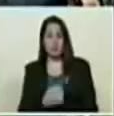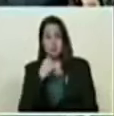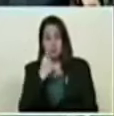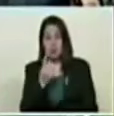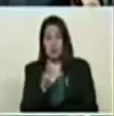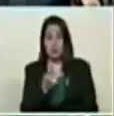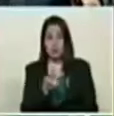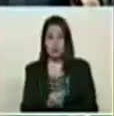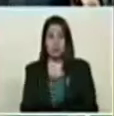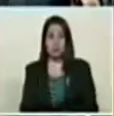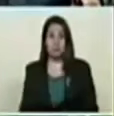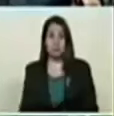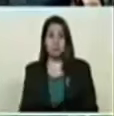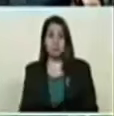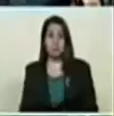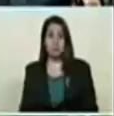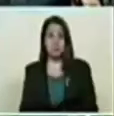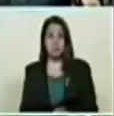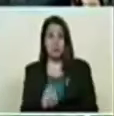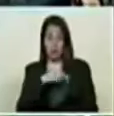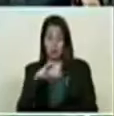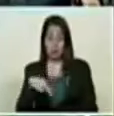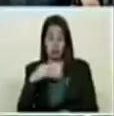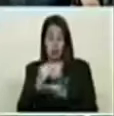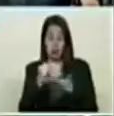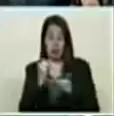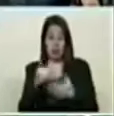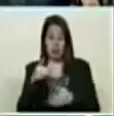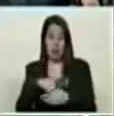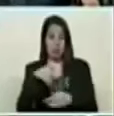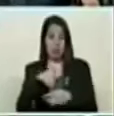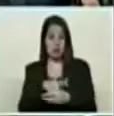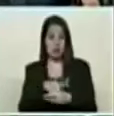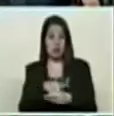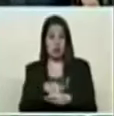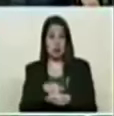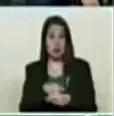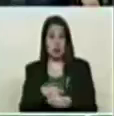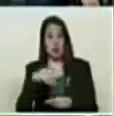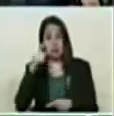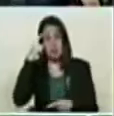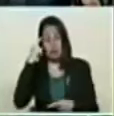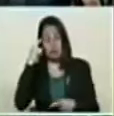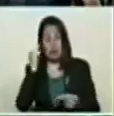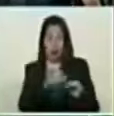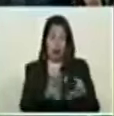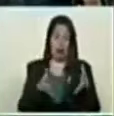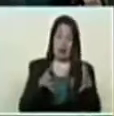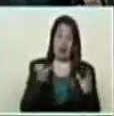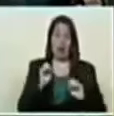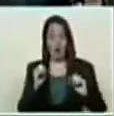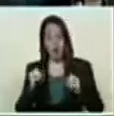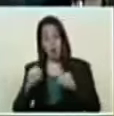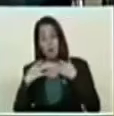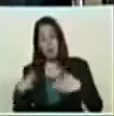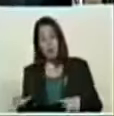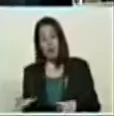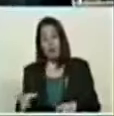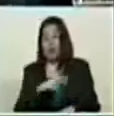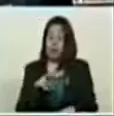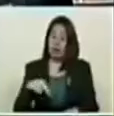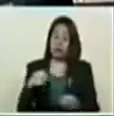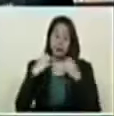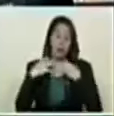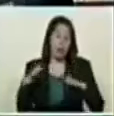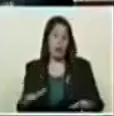dijo, cuando uno se inscribe en unas elecciones, se inscribe para ganar o perder. Y nosotros